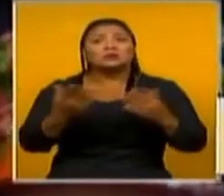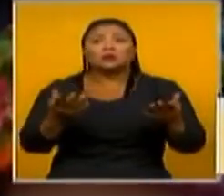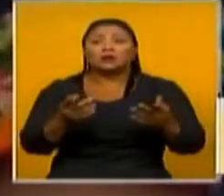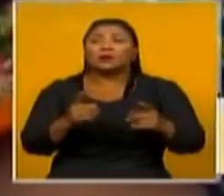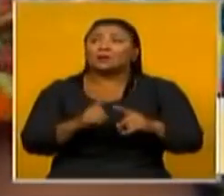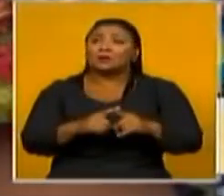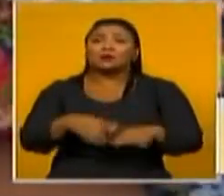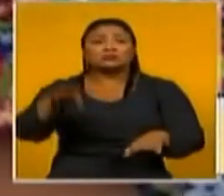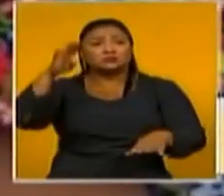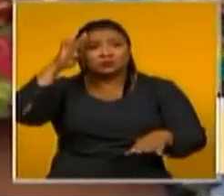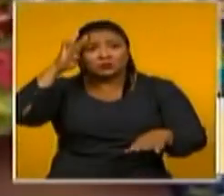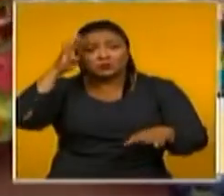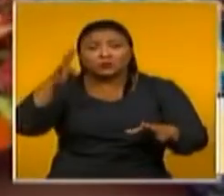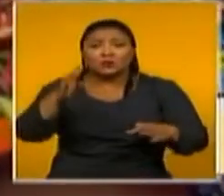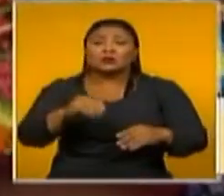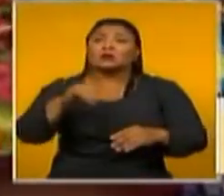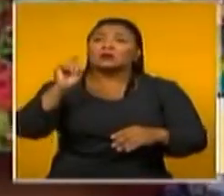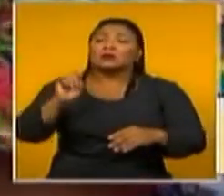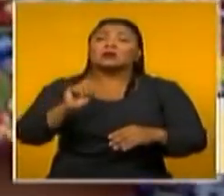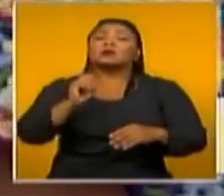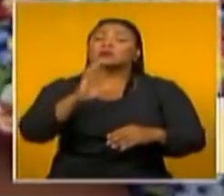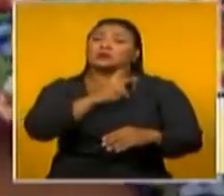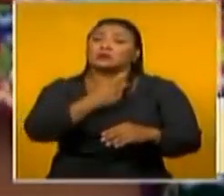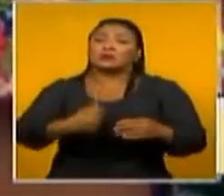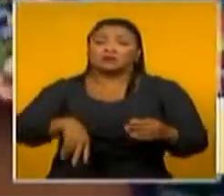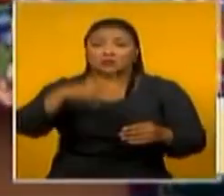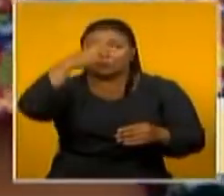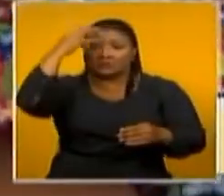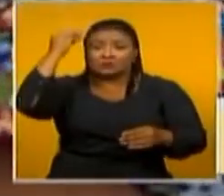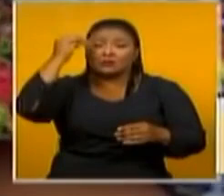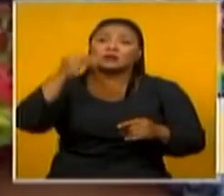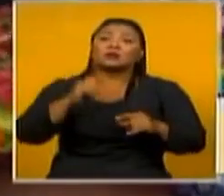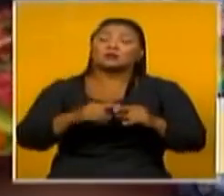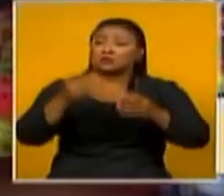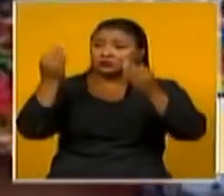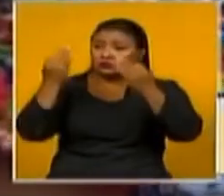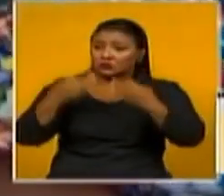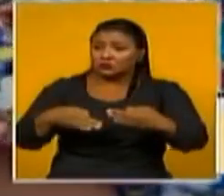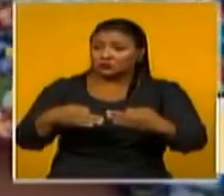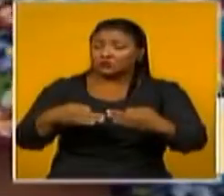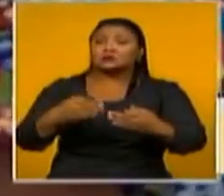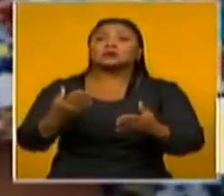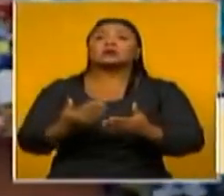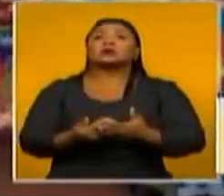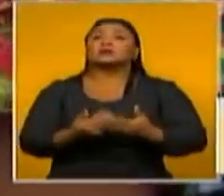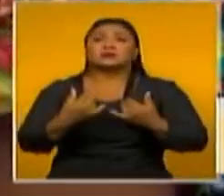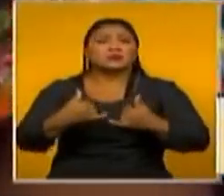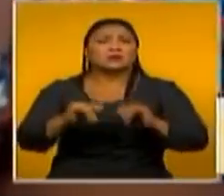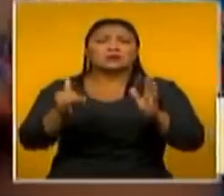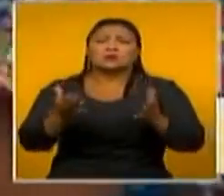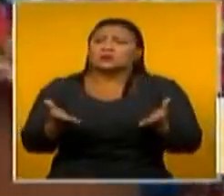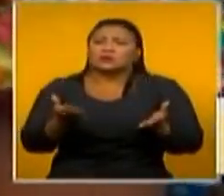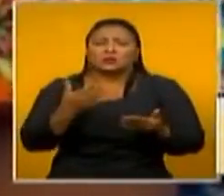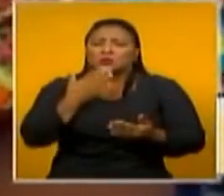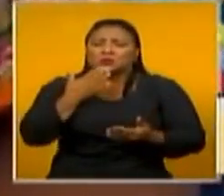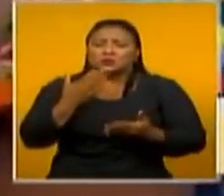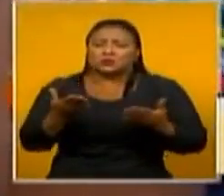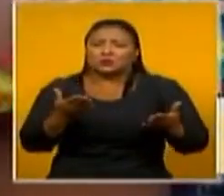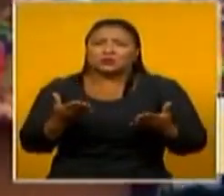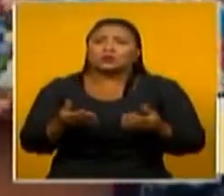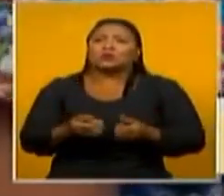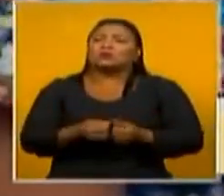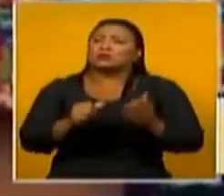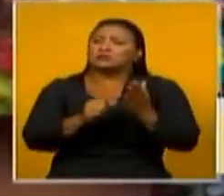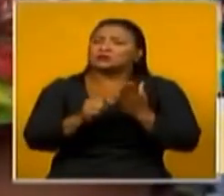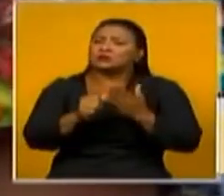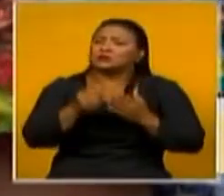están policías y el ex vicepresidente de la República. Su seguridad, en virtud del decreto, se sigue manteniendo. No es una atribución del Ministerio